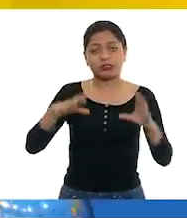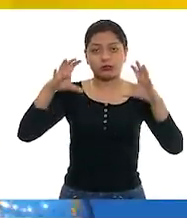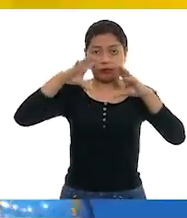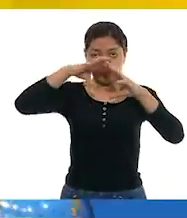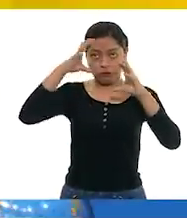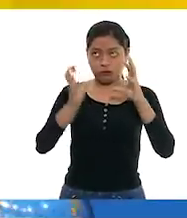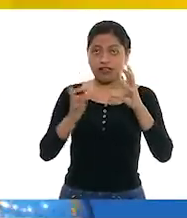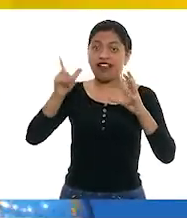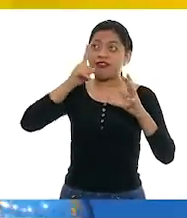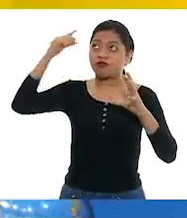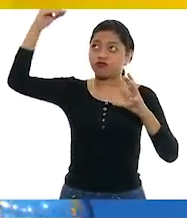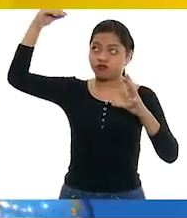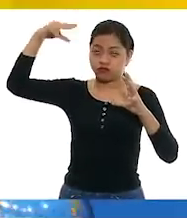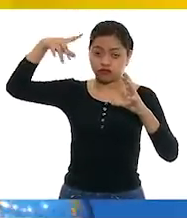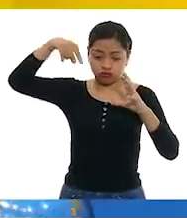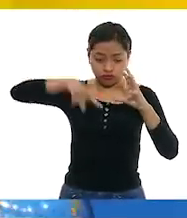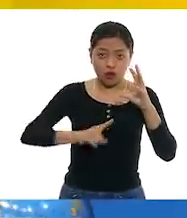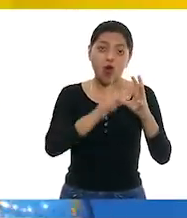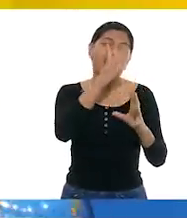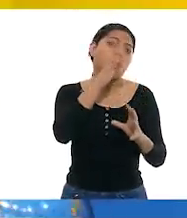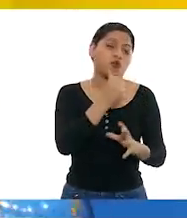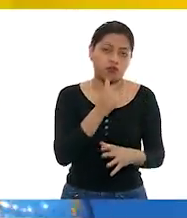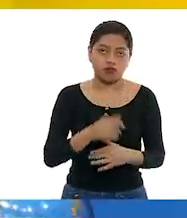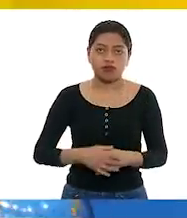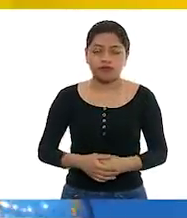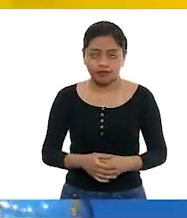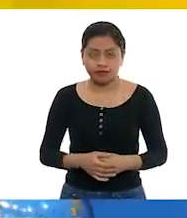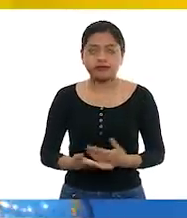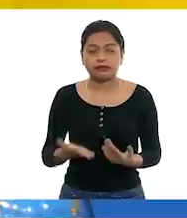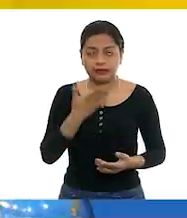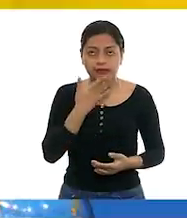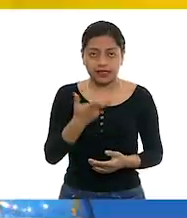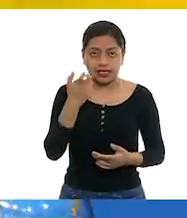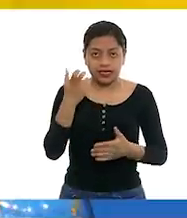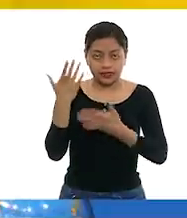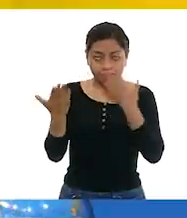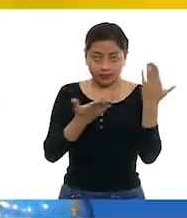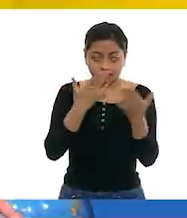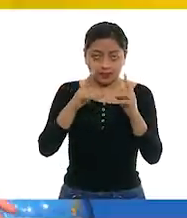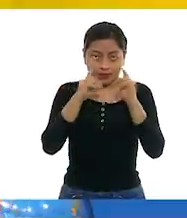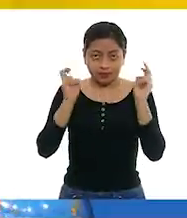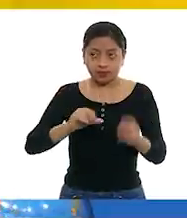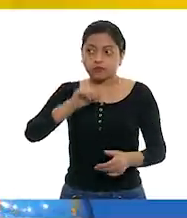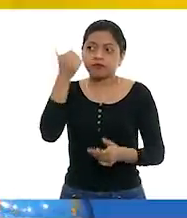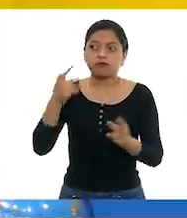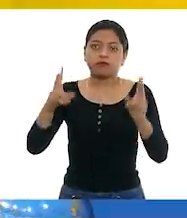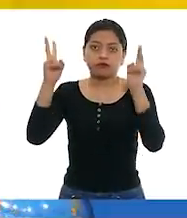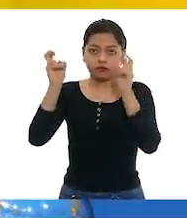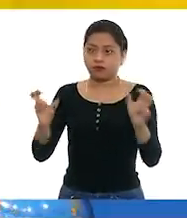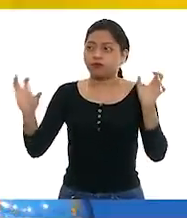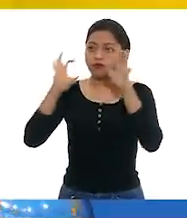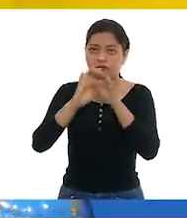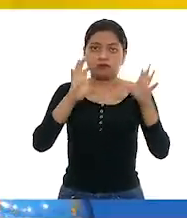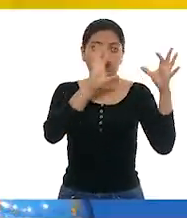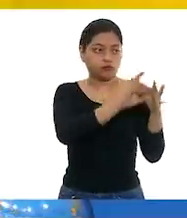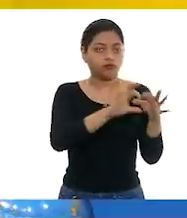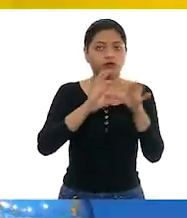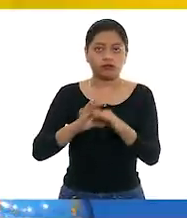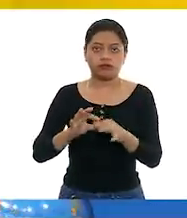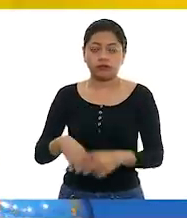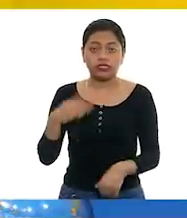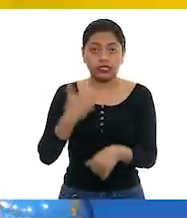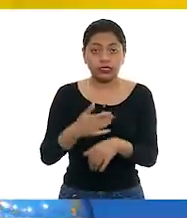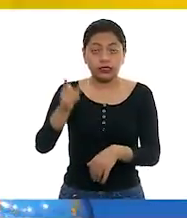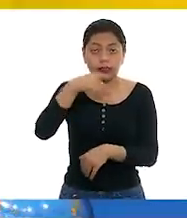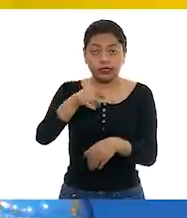me llama la atención cómo al estudiar un tema, pues este se relaciona con otros. Por ejemplo, no se puede entender a fondo lo que